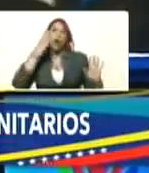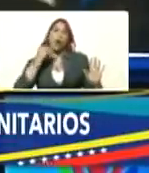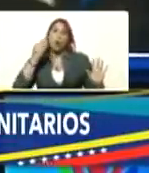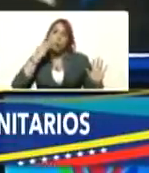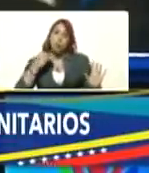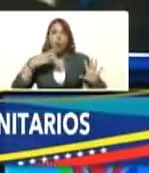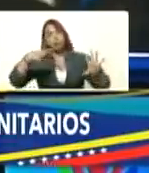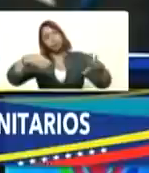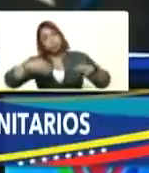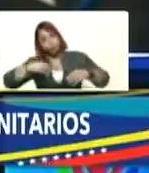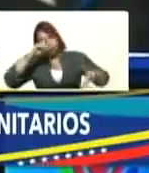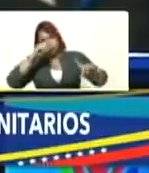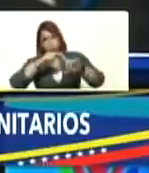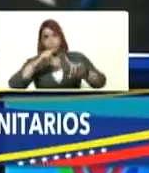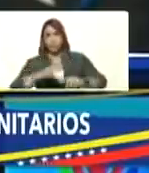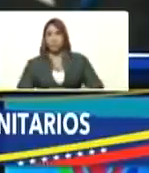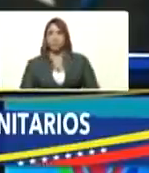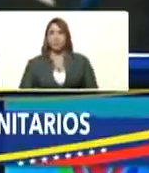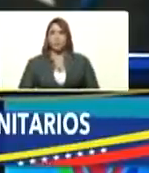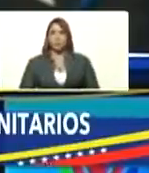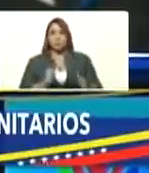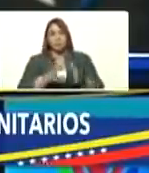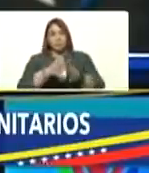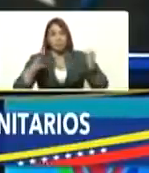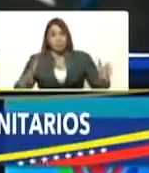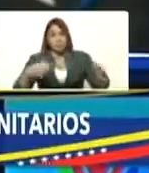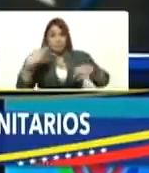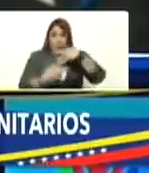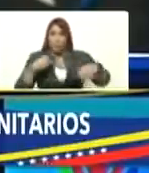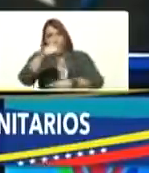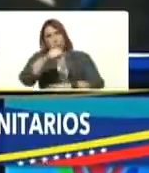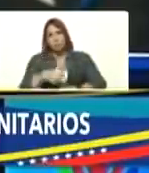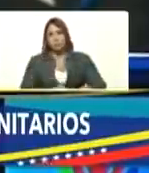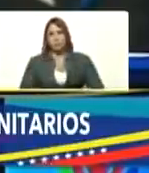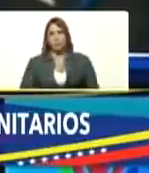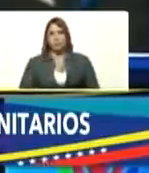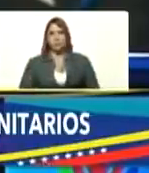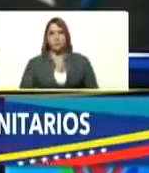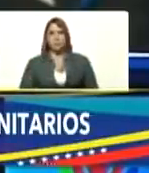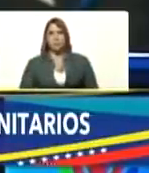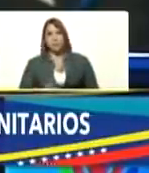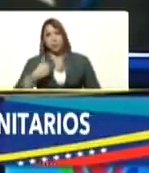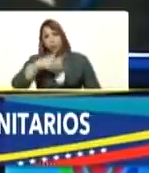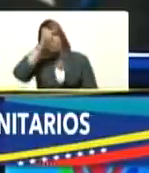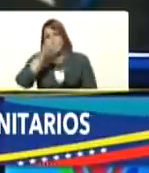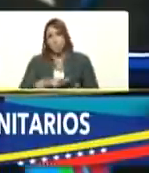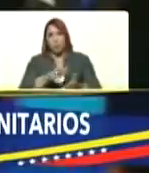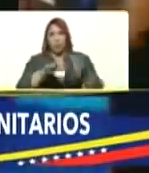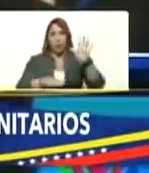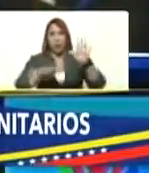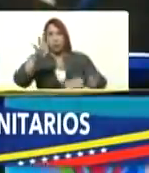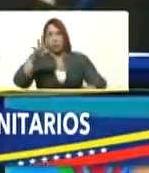a asumir retos grandes y revolucionarios, yo le voy a aprobar estos